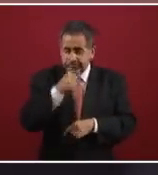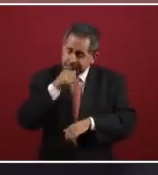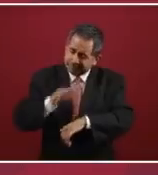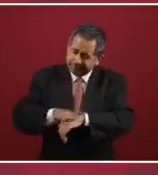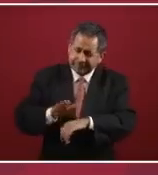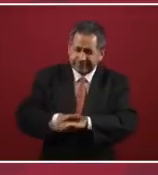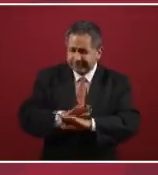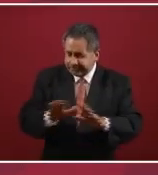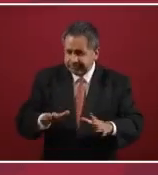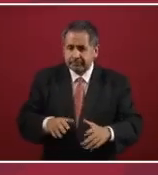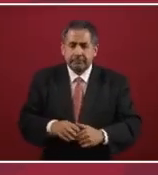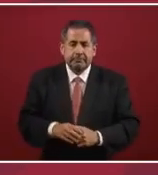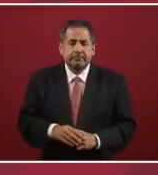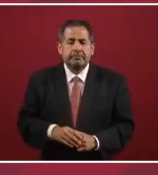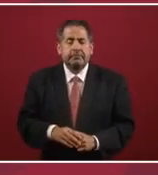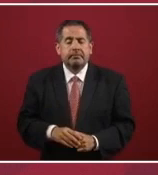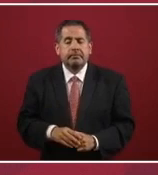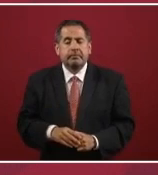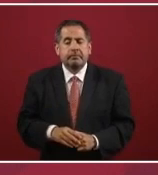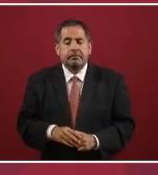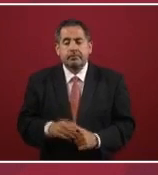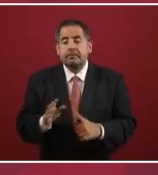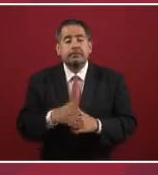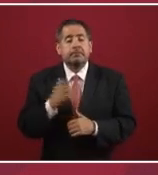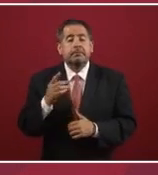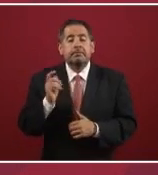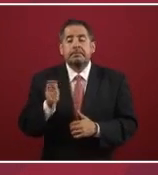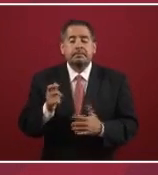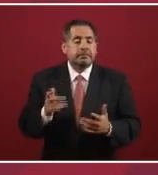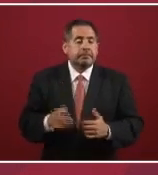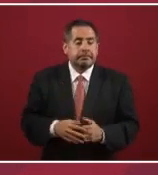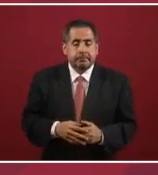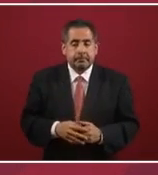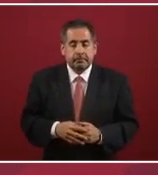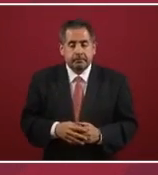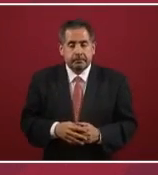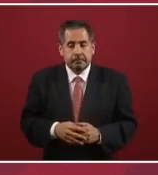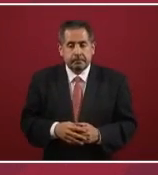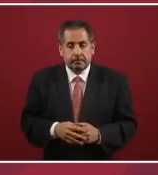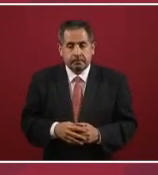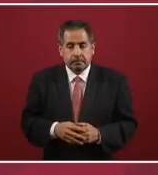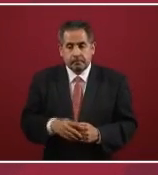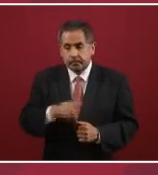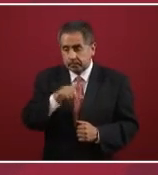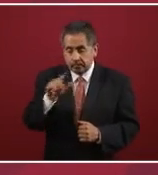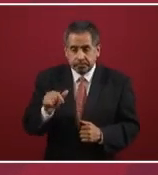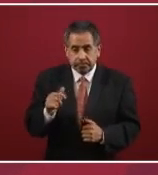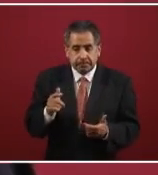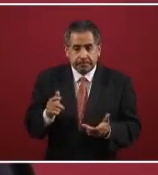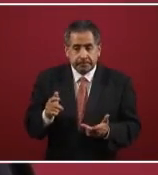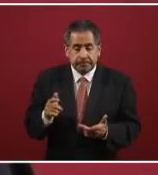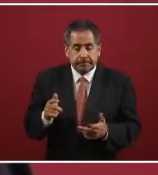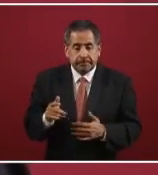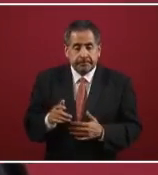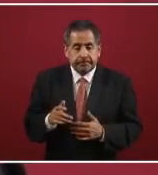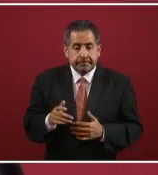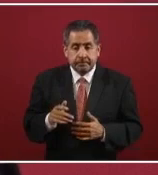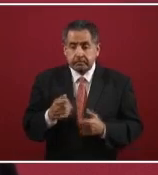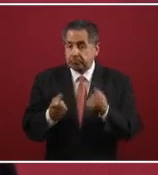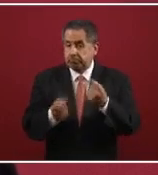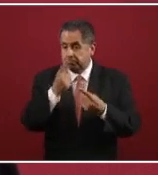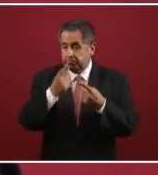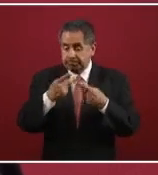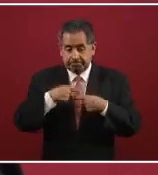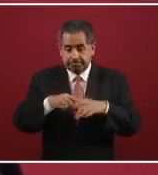prácticas porque luego se detiene a